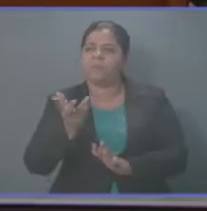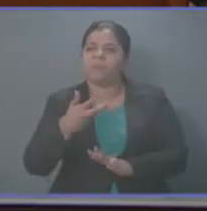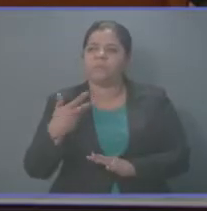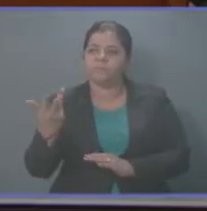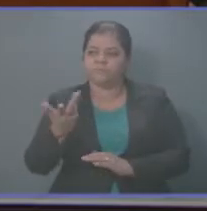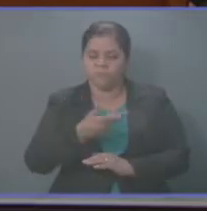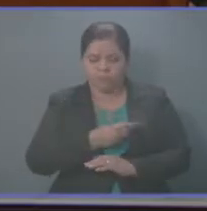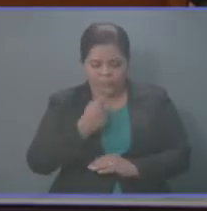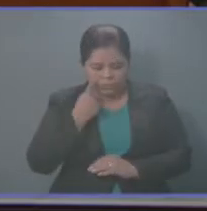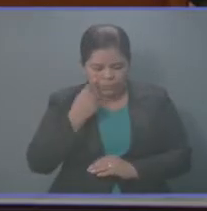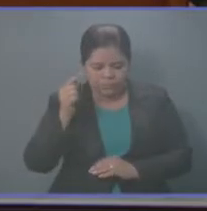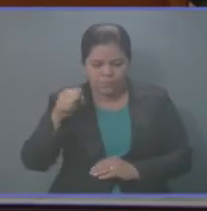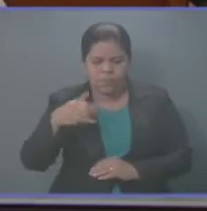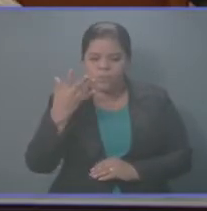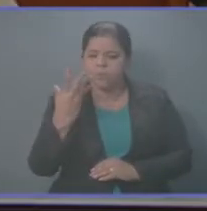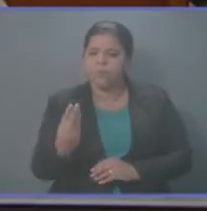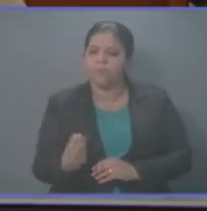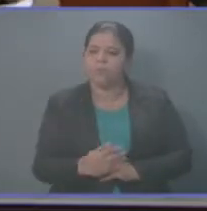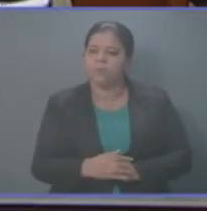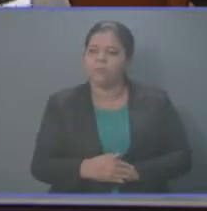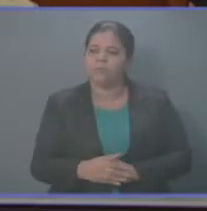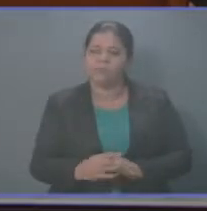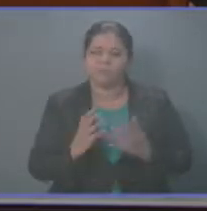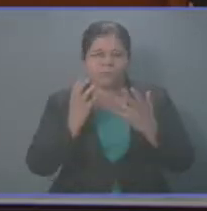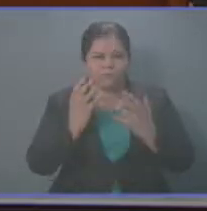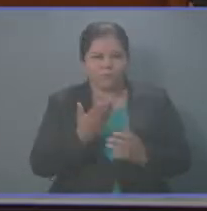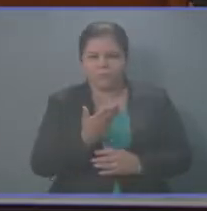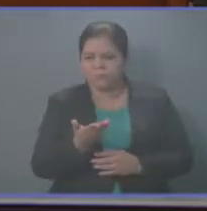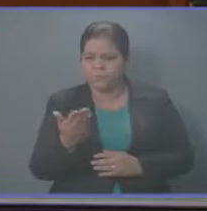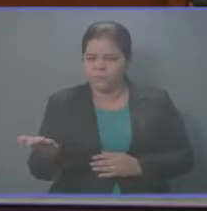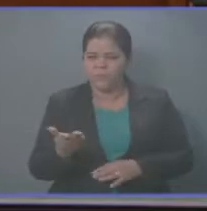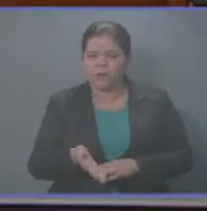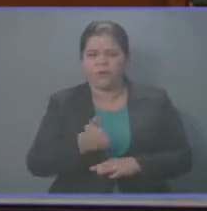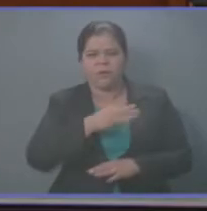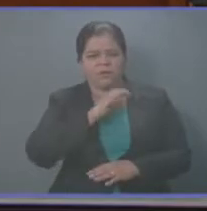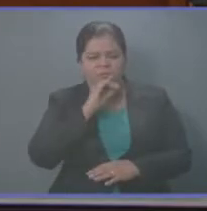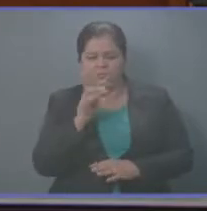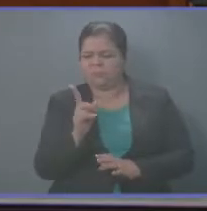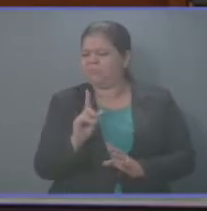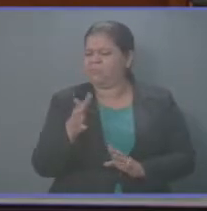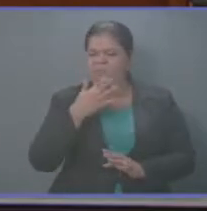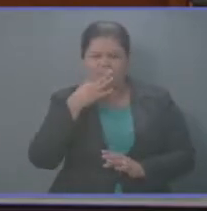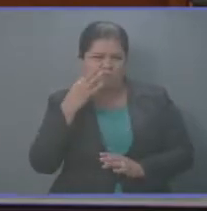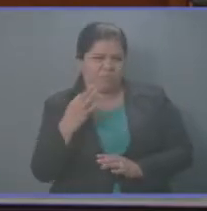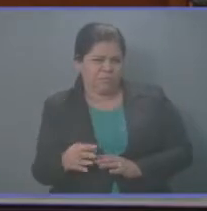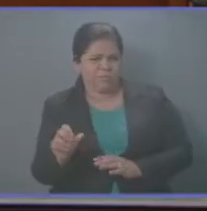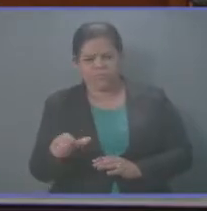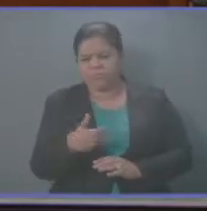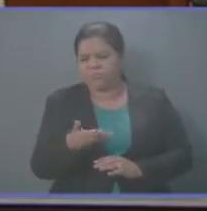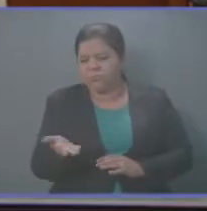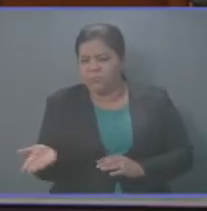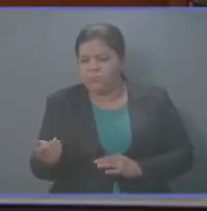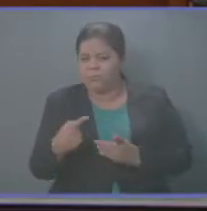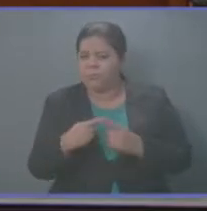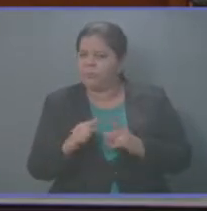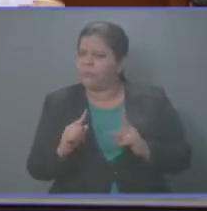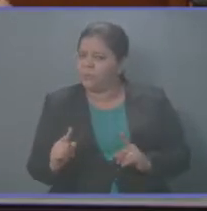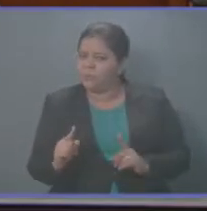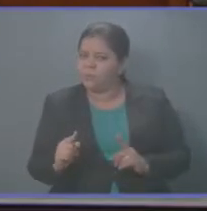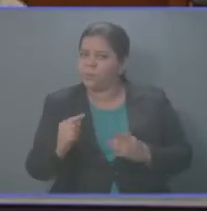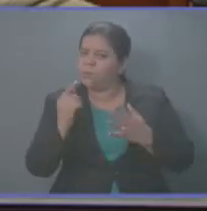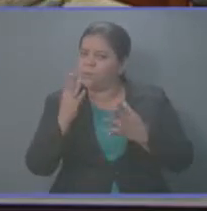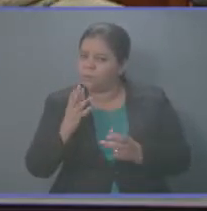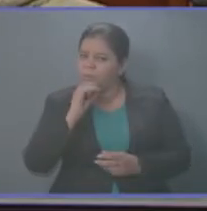visto este día. Aquí han dicho un montón de cosas que no es cierto, que aquello, que lo otro. Pero mire, yo voy a citar